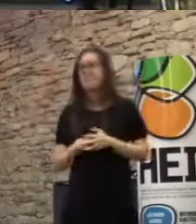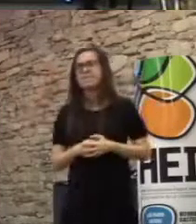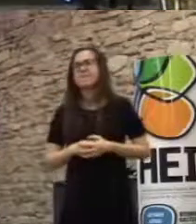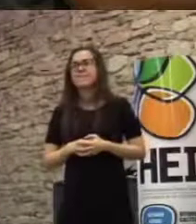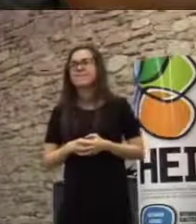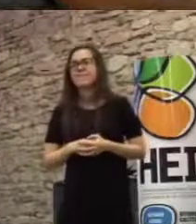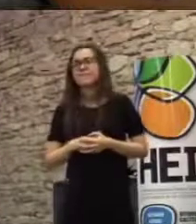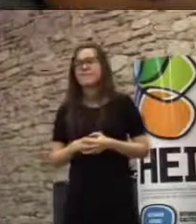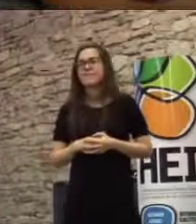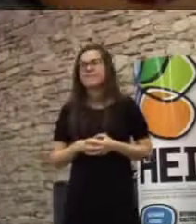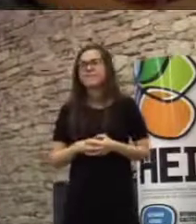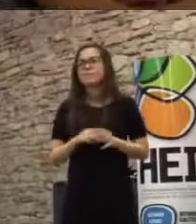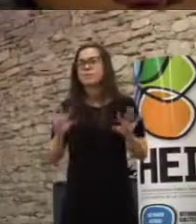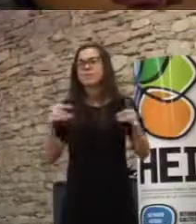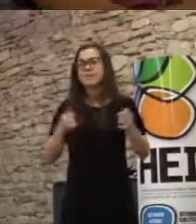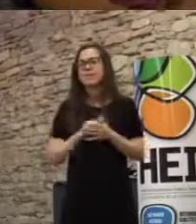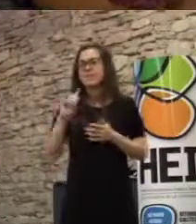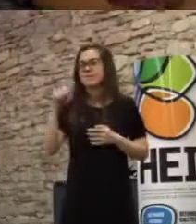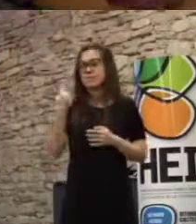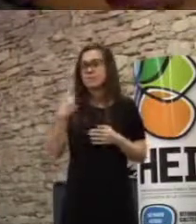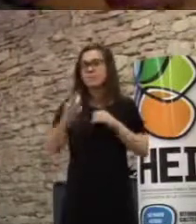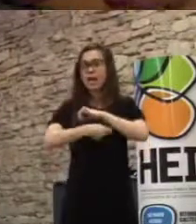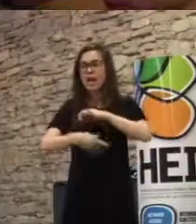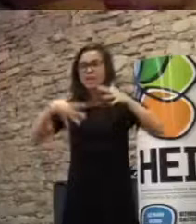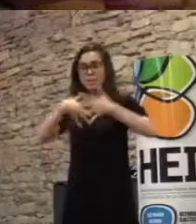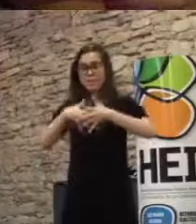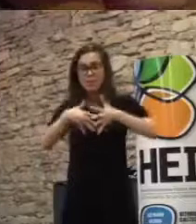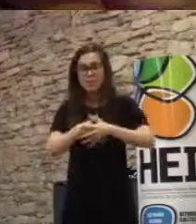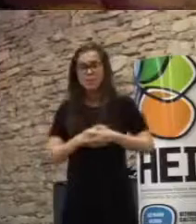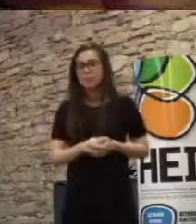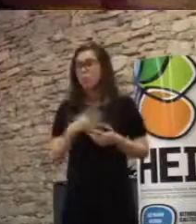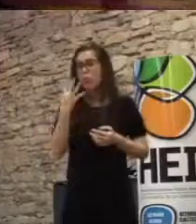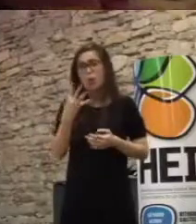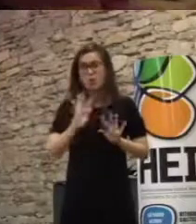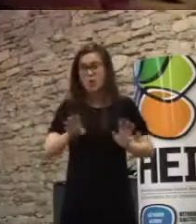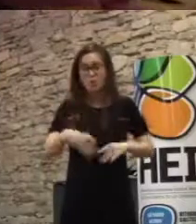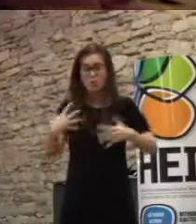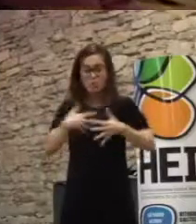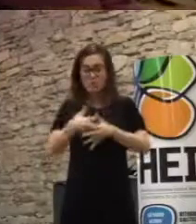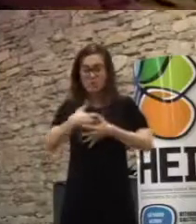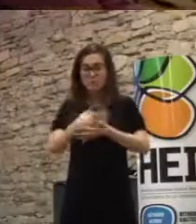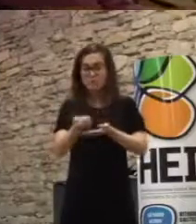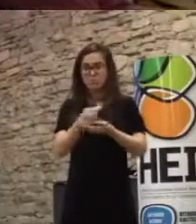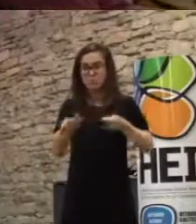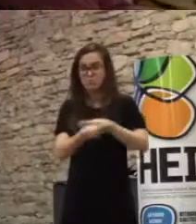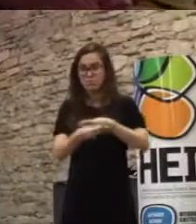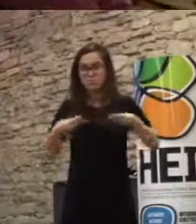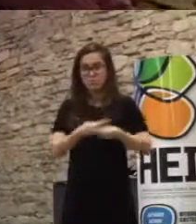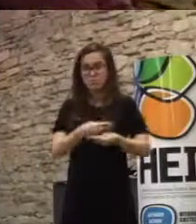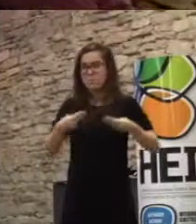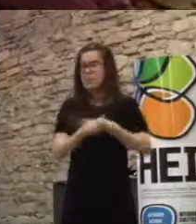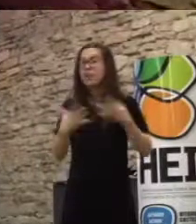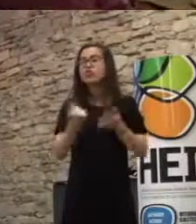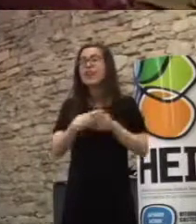entonces pero creo que vamos a hacer es mezclar las cartas vamos a mezclar las cartas son solo cuatro así que vais mezclando todos a importante importante todas las cartas son